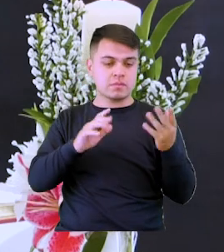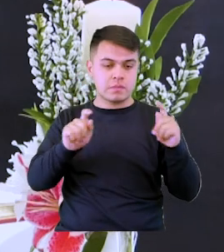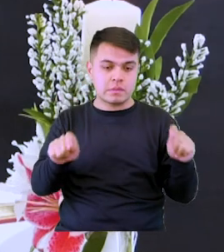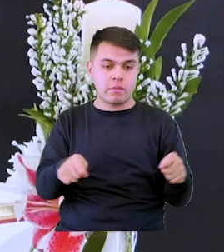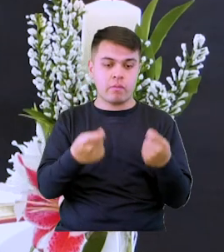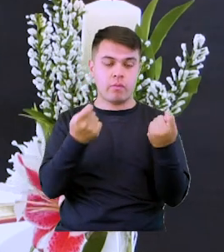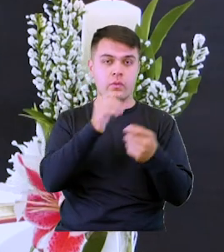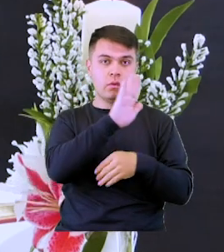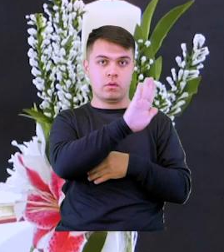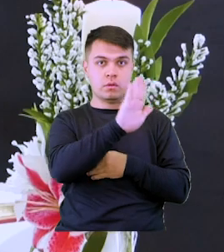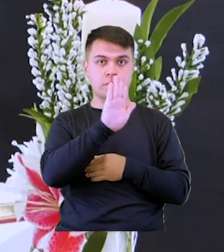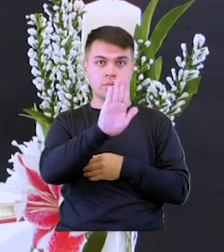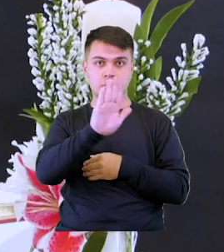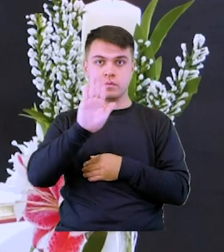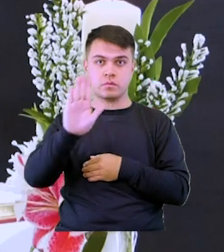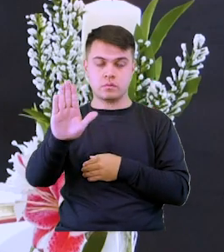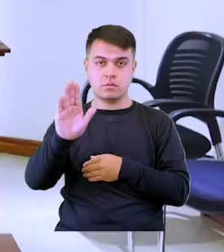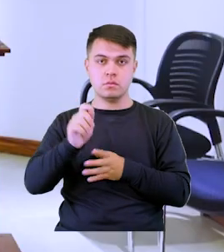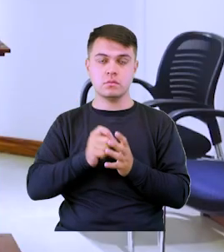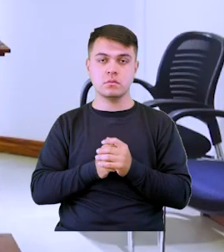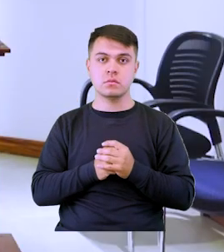vosotros.